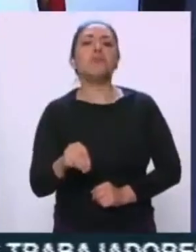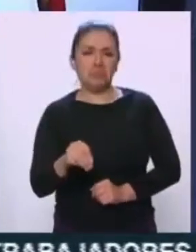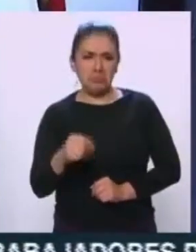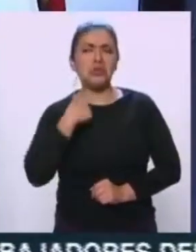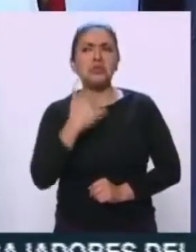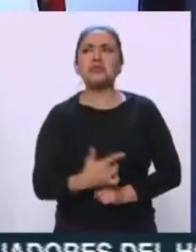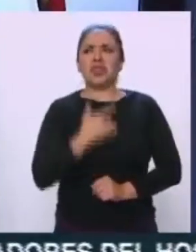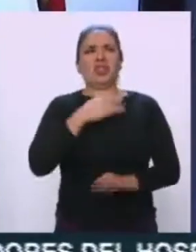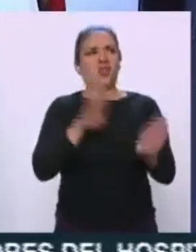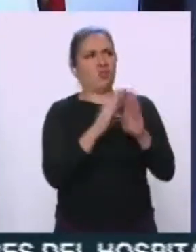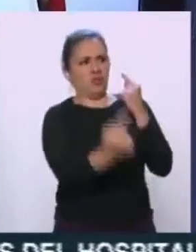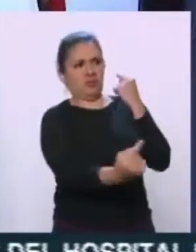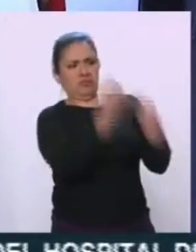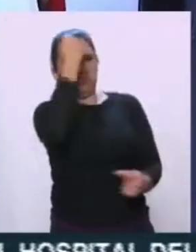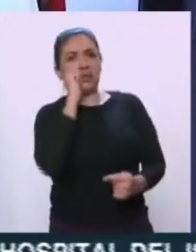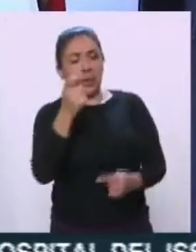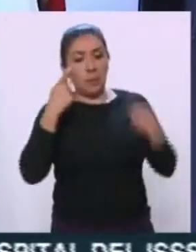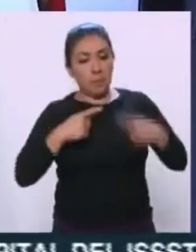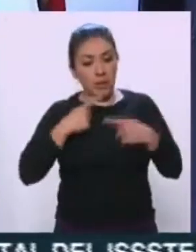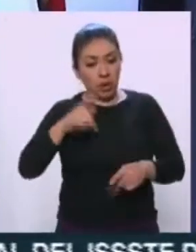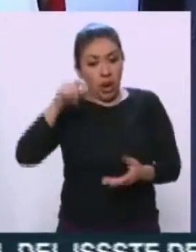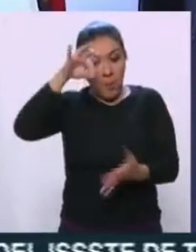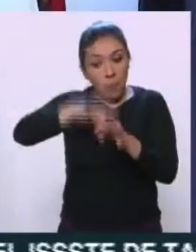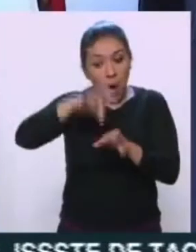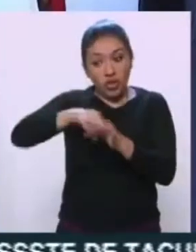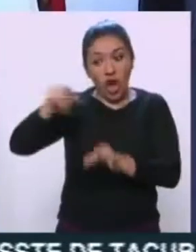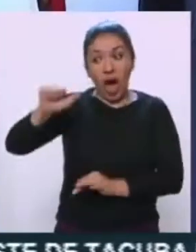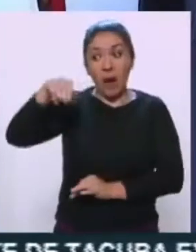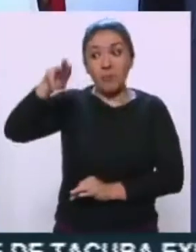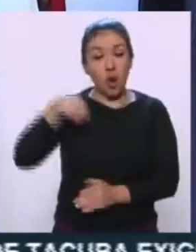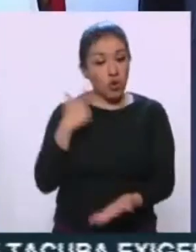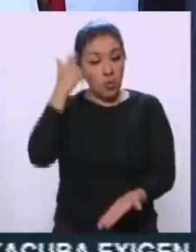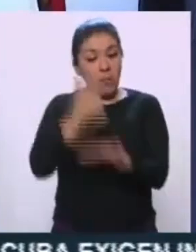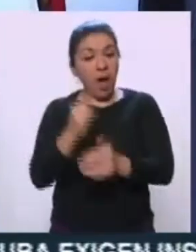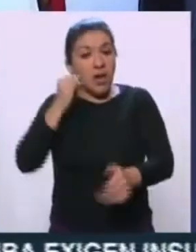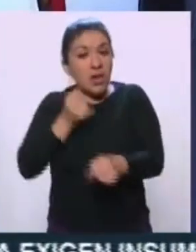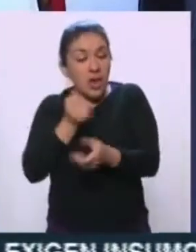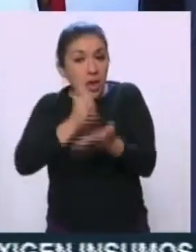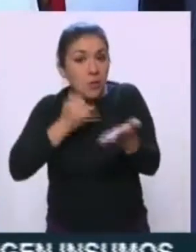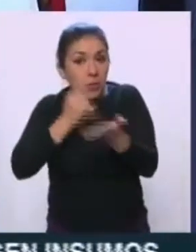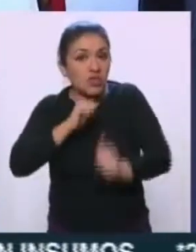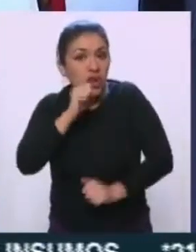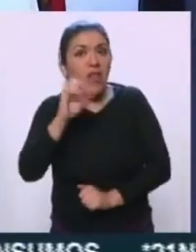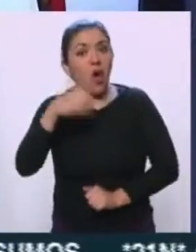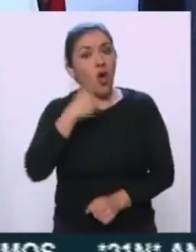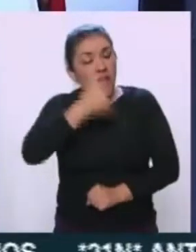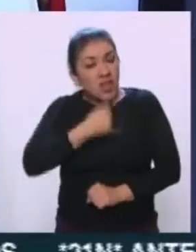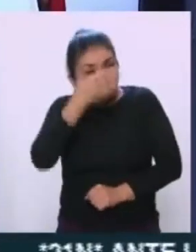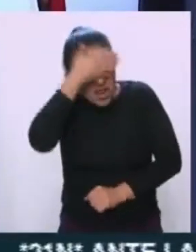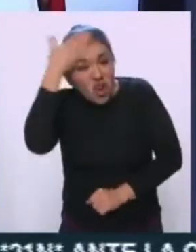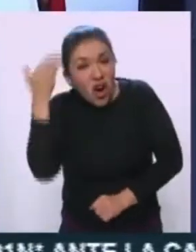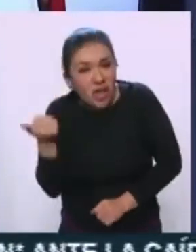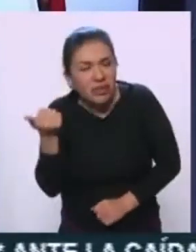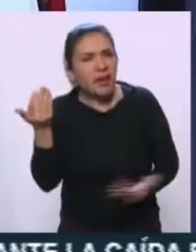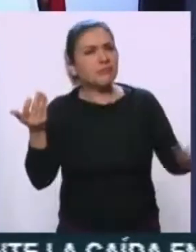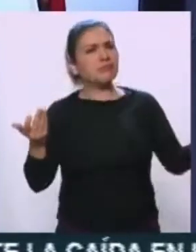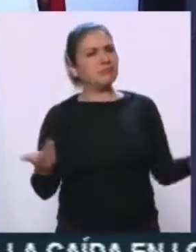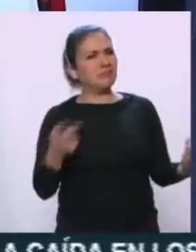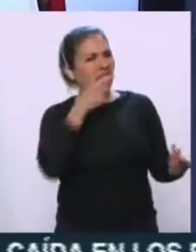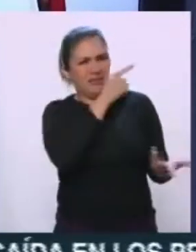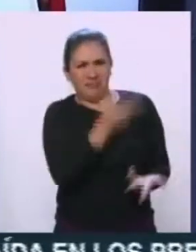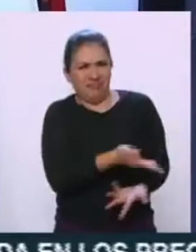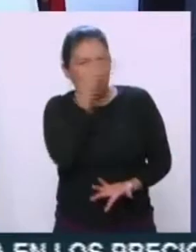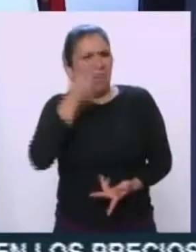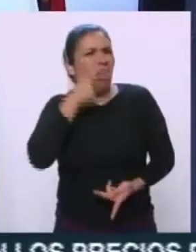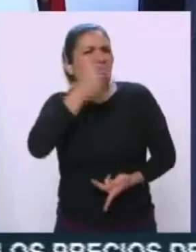me siento insultado cuando dice que los que votamos por López Obrador no pagamos impuestos o que somos ignorantes. Evidentemente no sabe